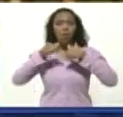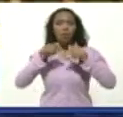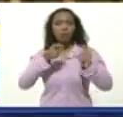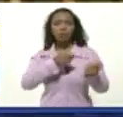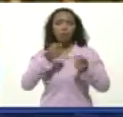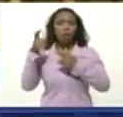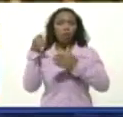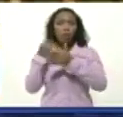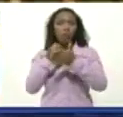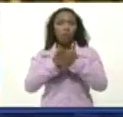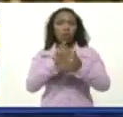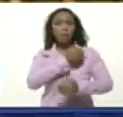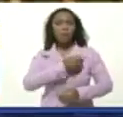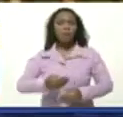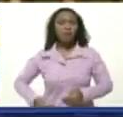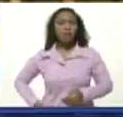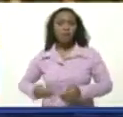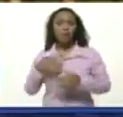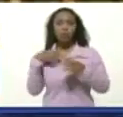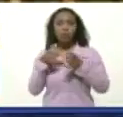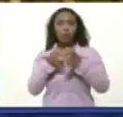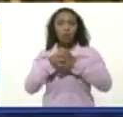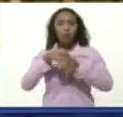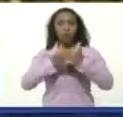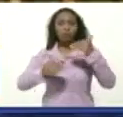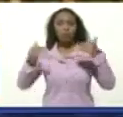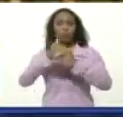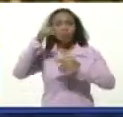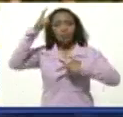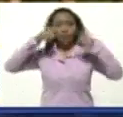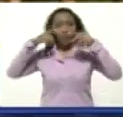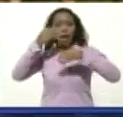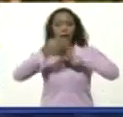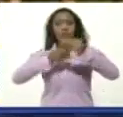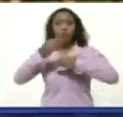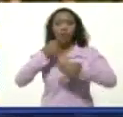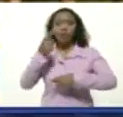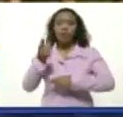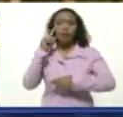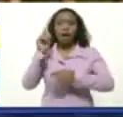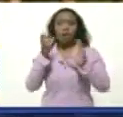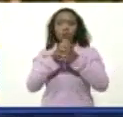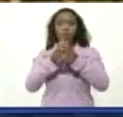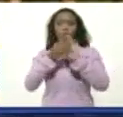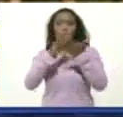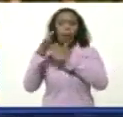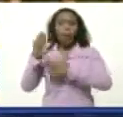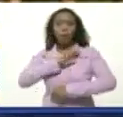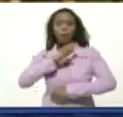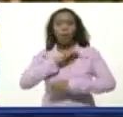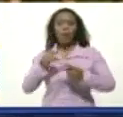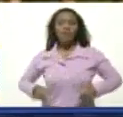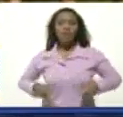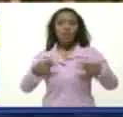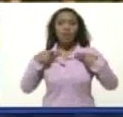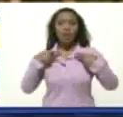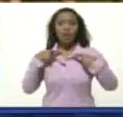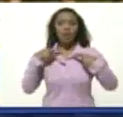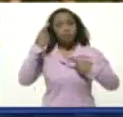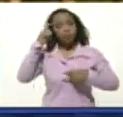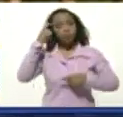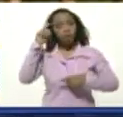esta lucha. El presidente comandante supremo Hugo Chávez le encomendó las comunas como a su propia vida y